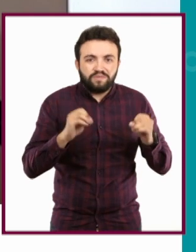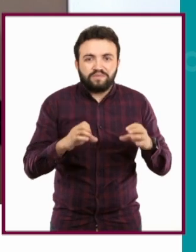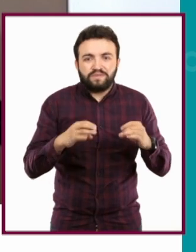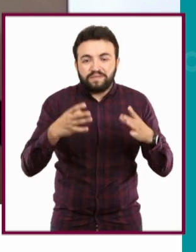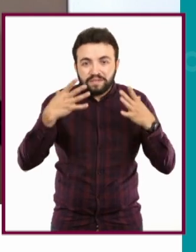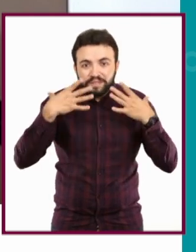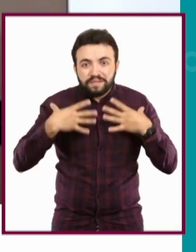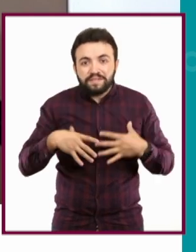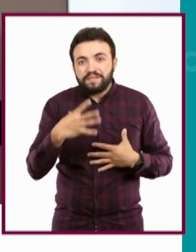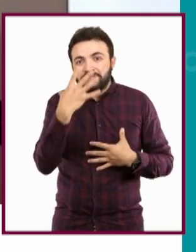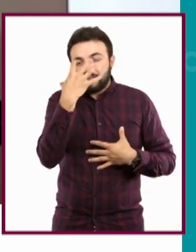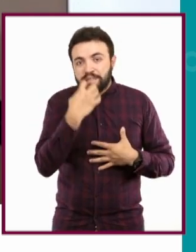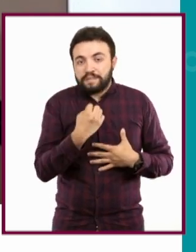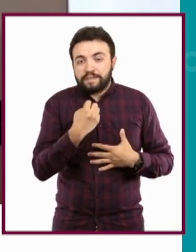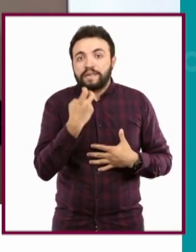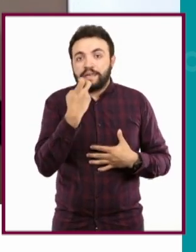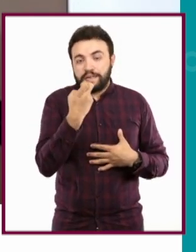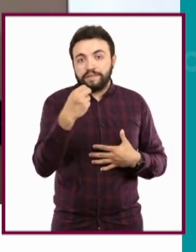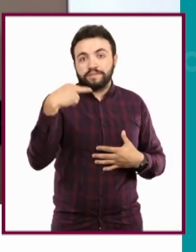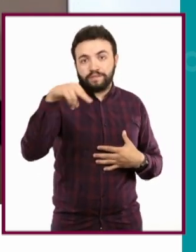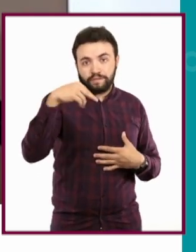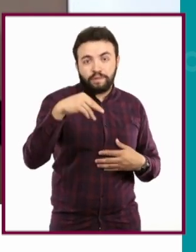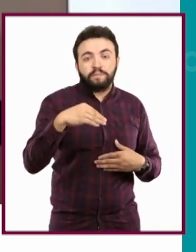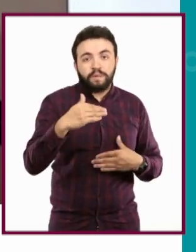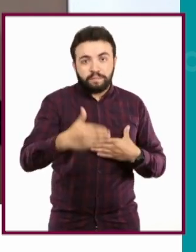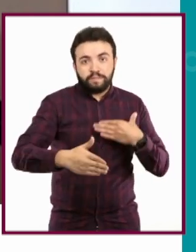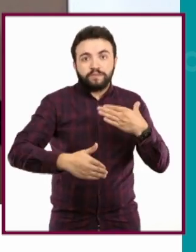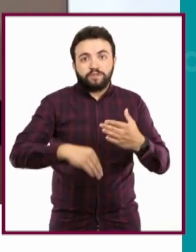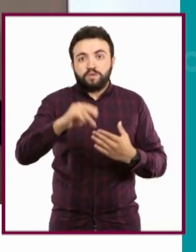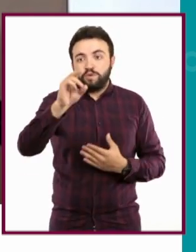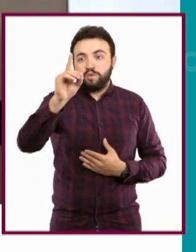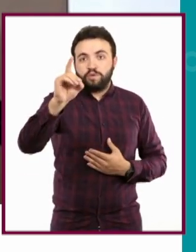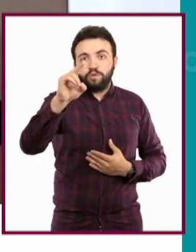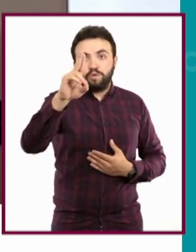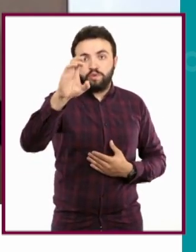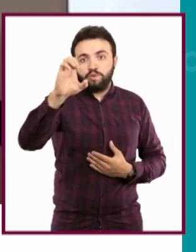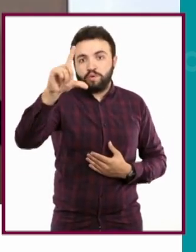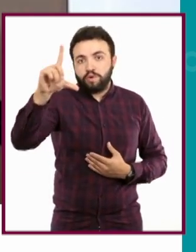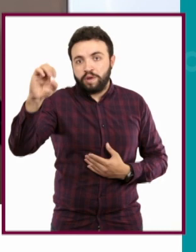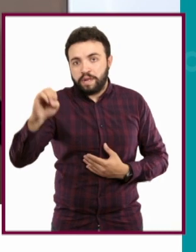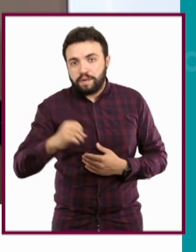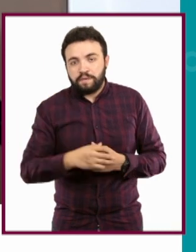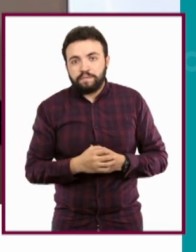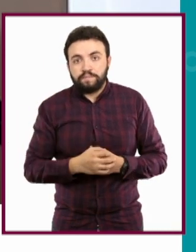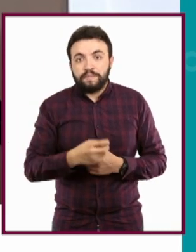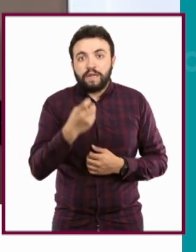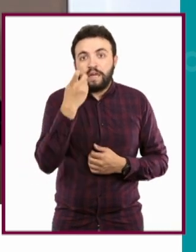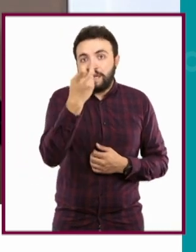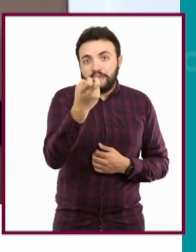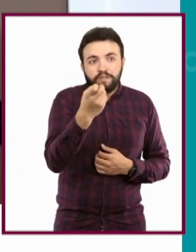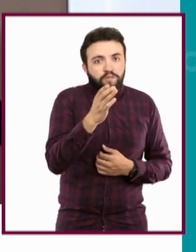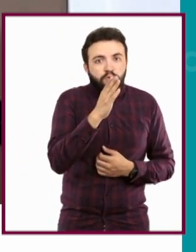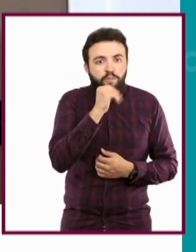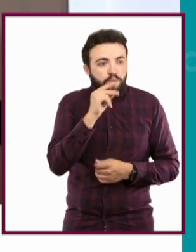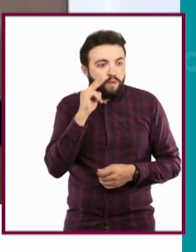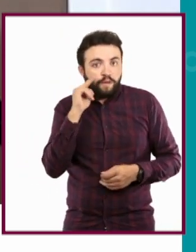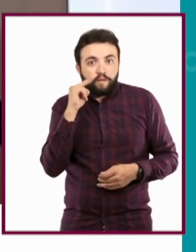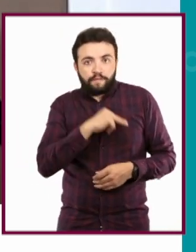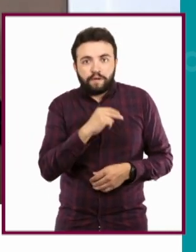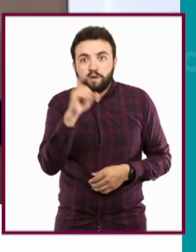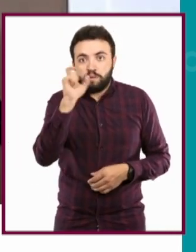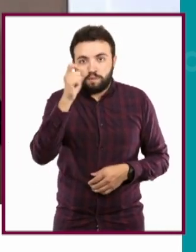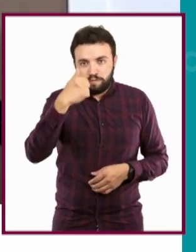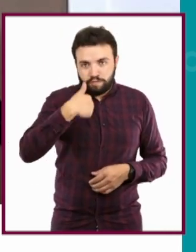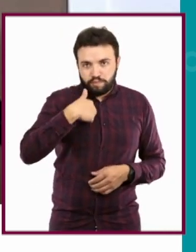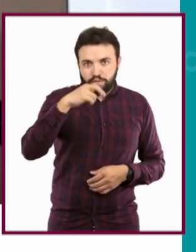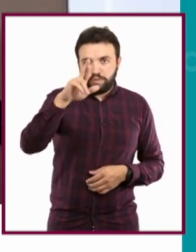de alguna manera integrando todo lo que nos va pasando con esa pérdida. Todo eso es intangible y el ritual nos permite